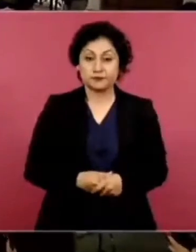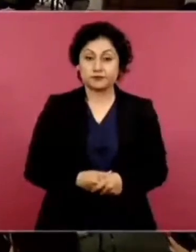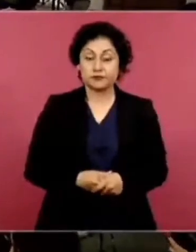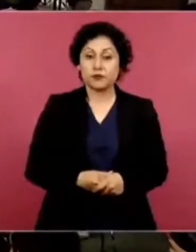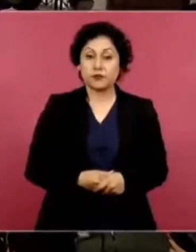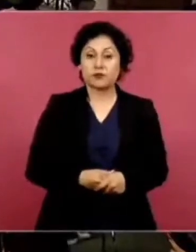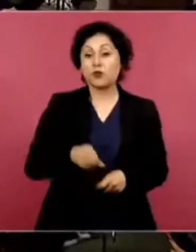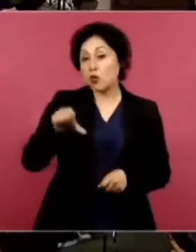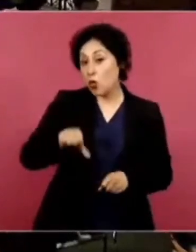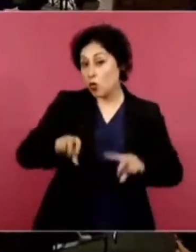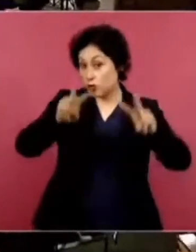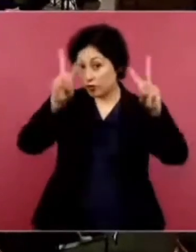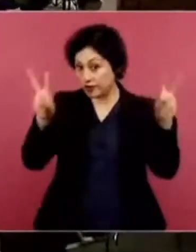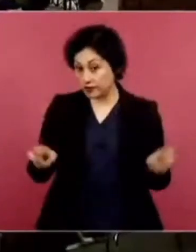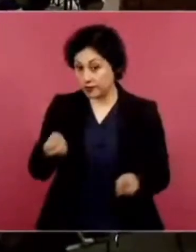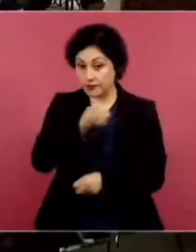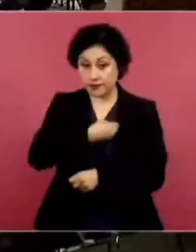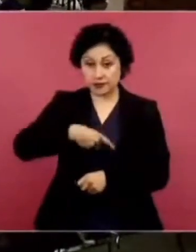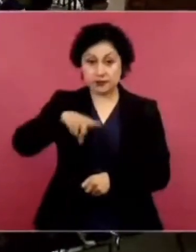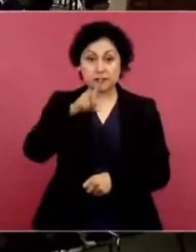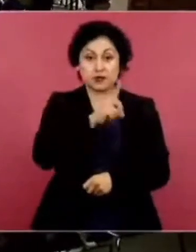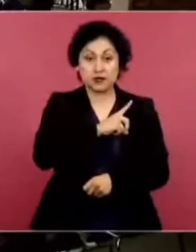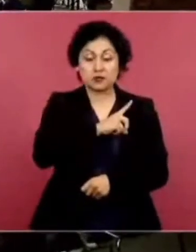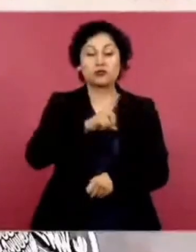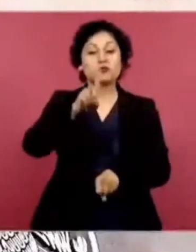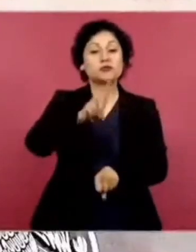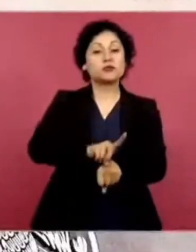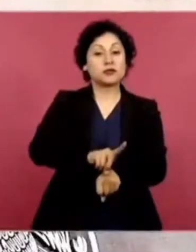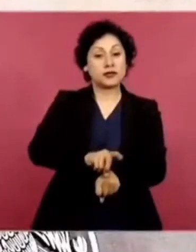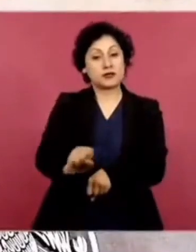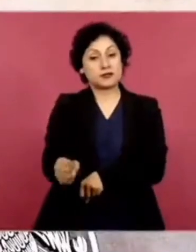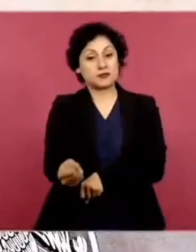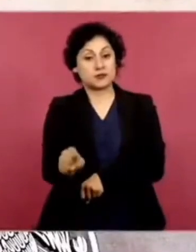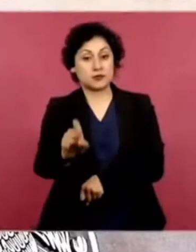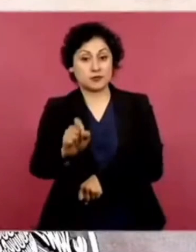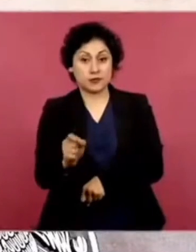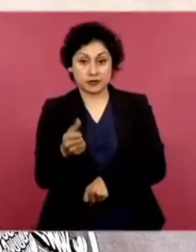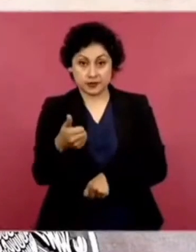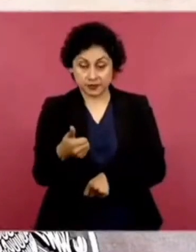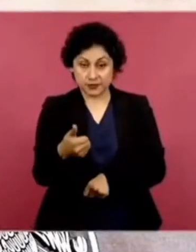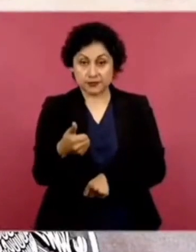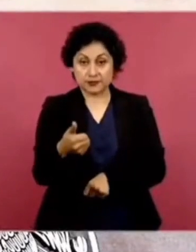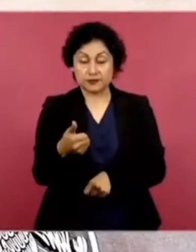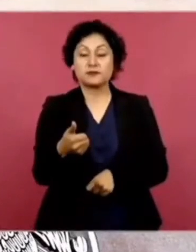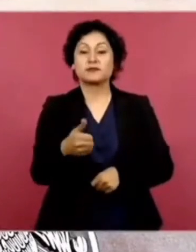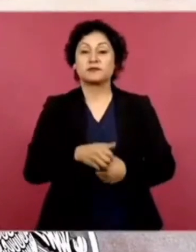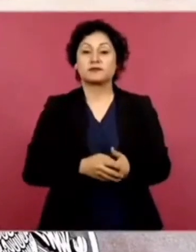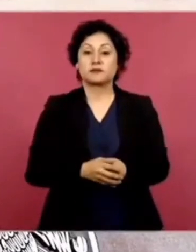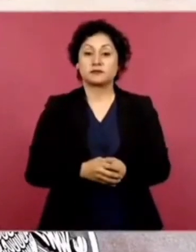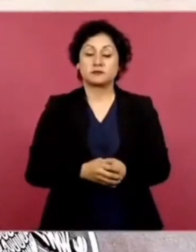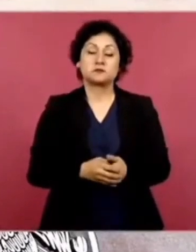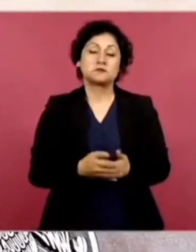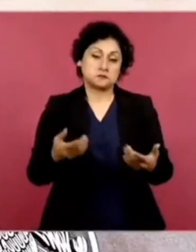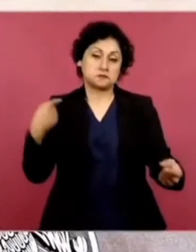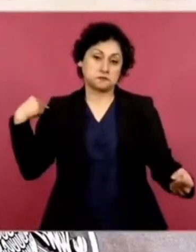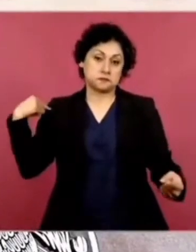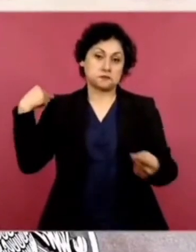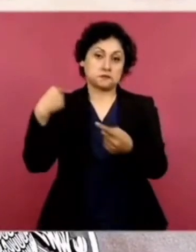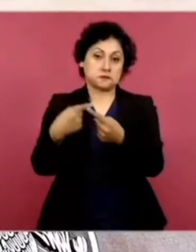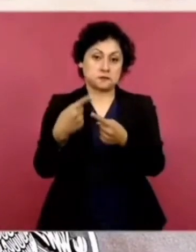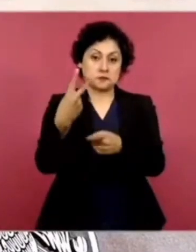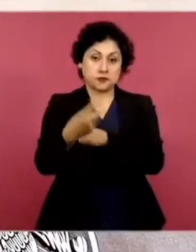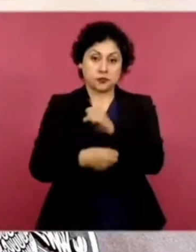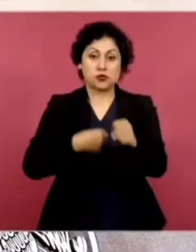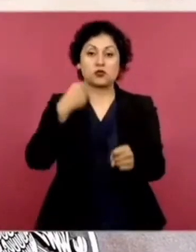Hoy en el Pulso de la Salud, hoy 26 de septiembre, como ya llevamos más de 2 años en ello,